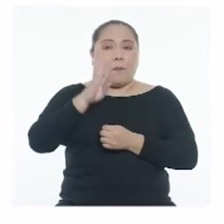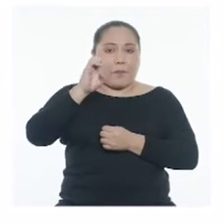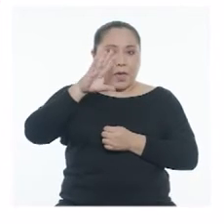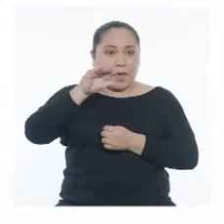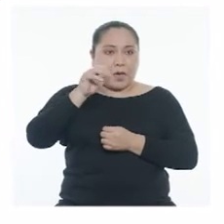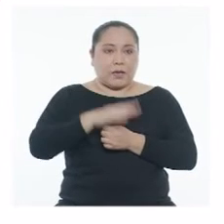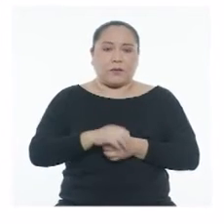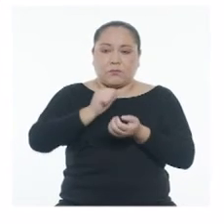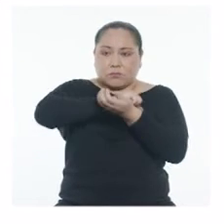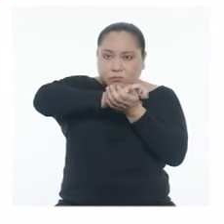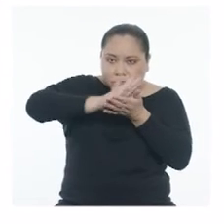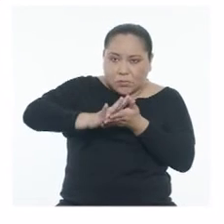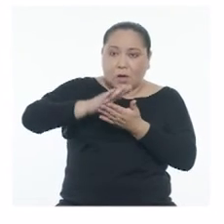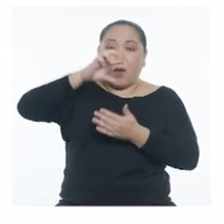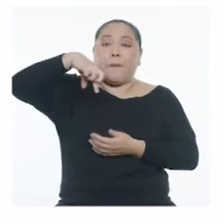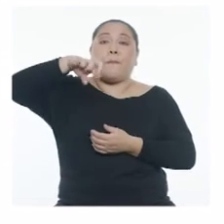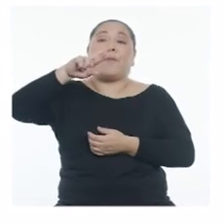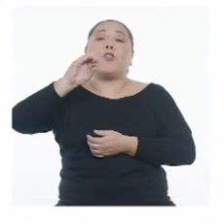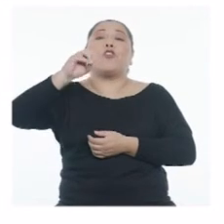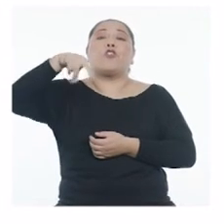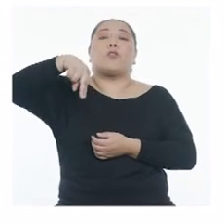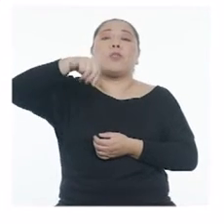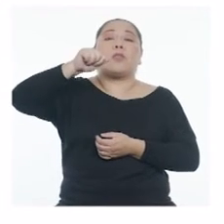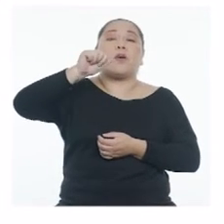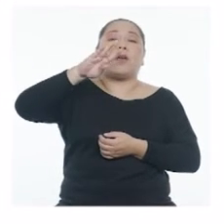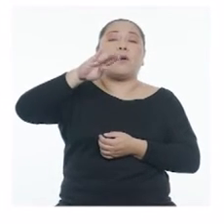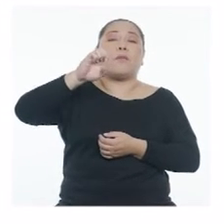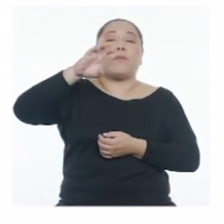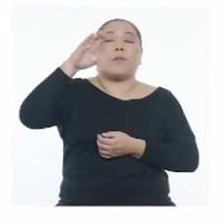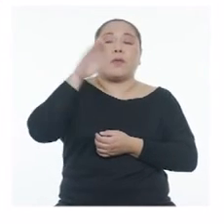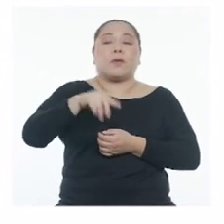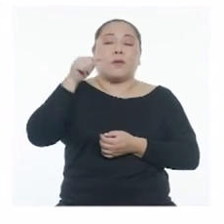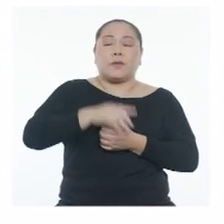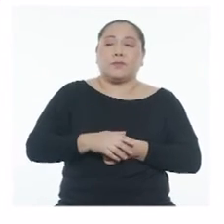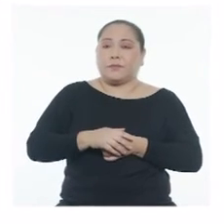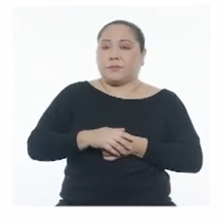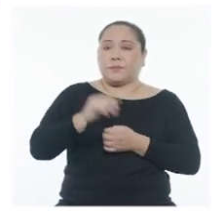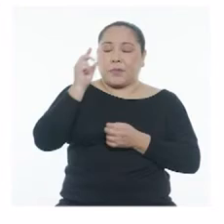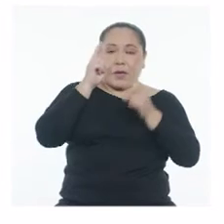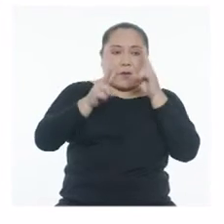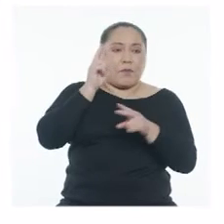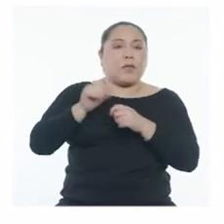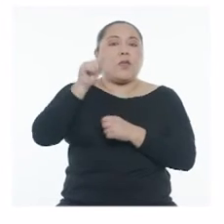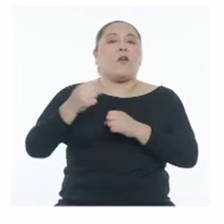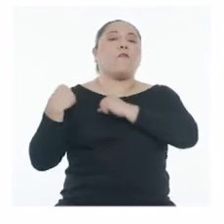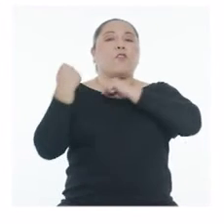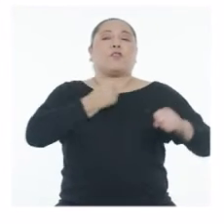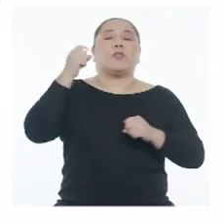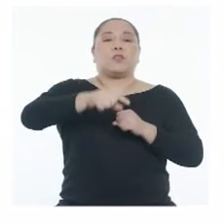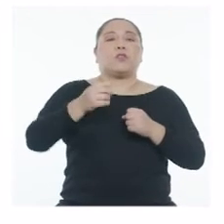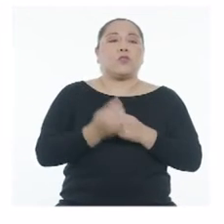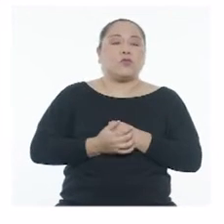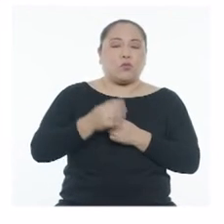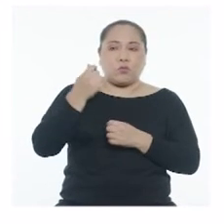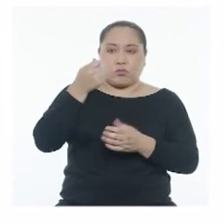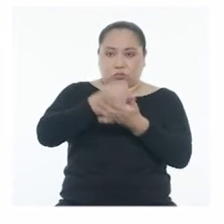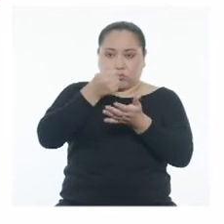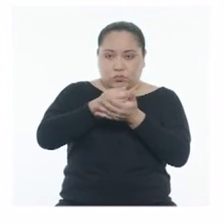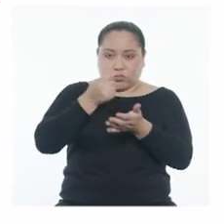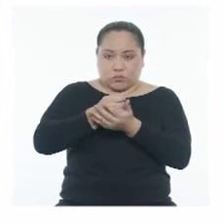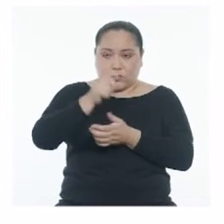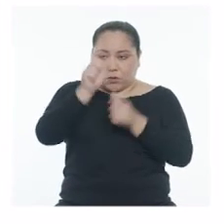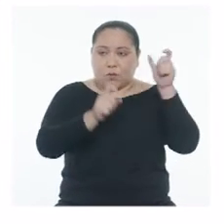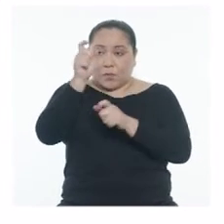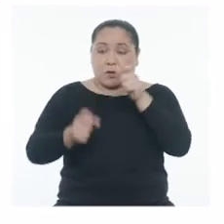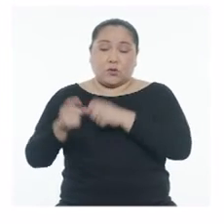Pronavep para personas con discapacidad para carreras universitarias o técnicas, a fin de fortalecer el capital humano y